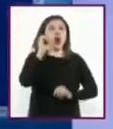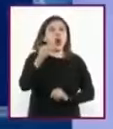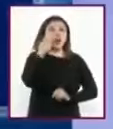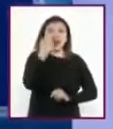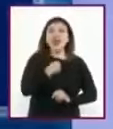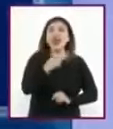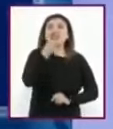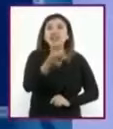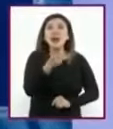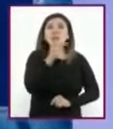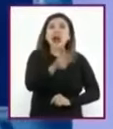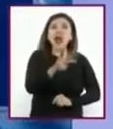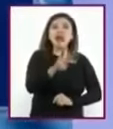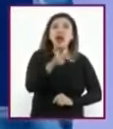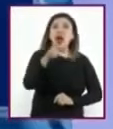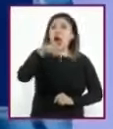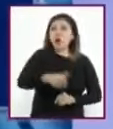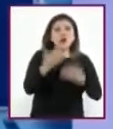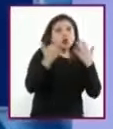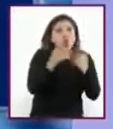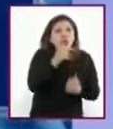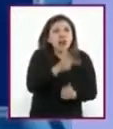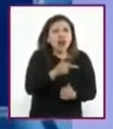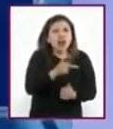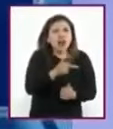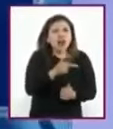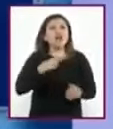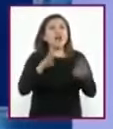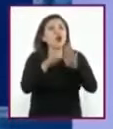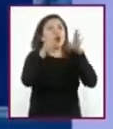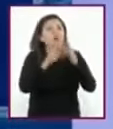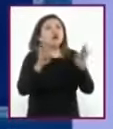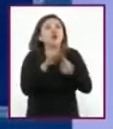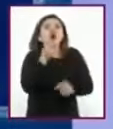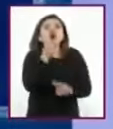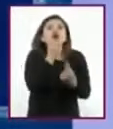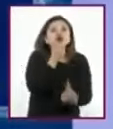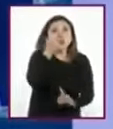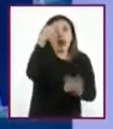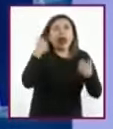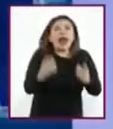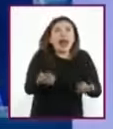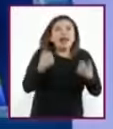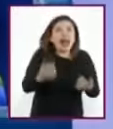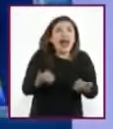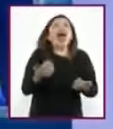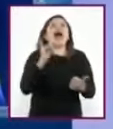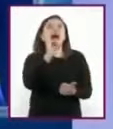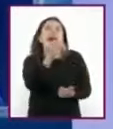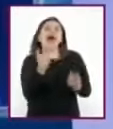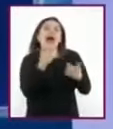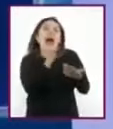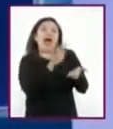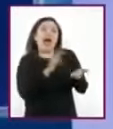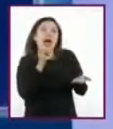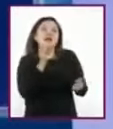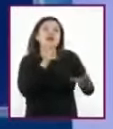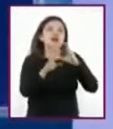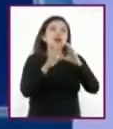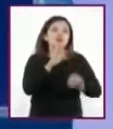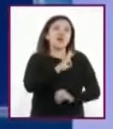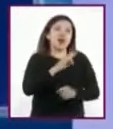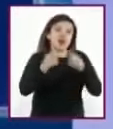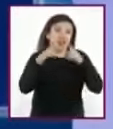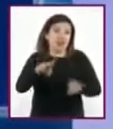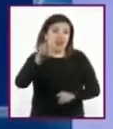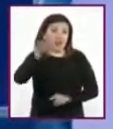decir algo de allí que aquí no lo utilizáis, es como que tienes que hablar como los niños pequeños para que te puedan entender y bueno, eso, que es muy diferente